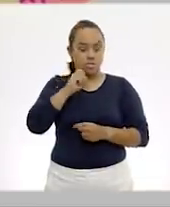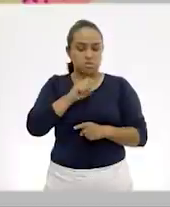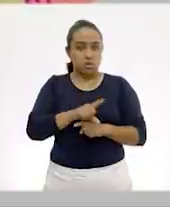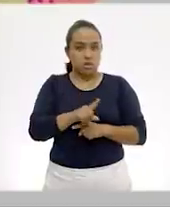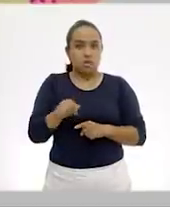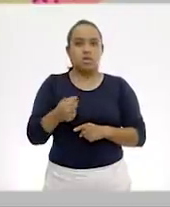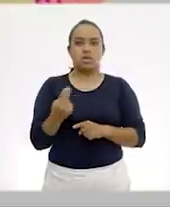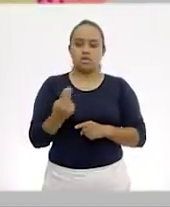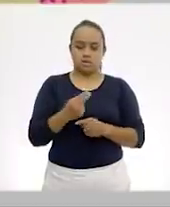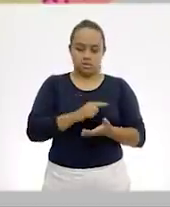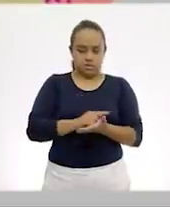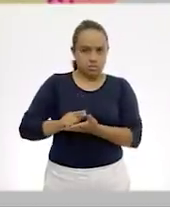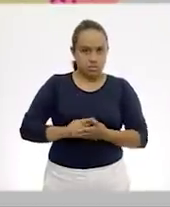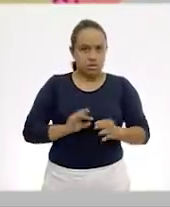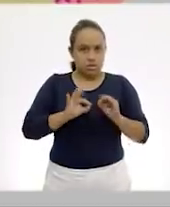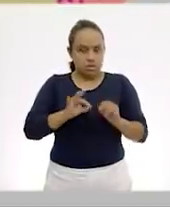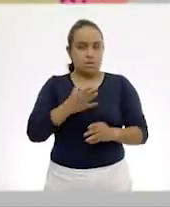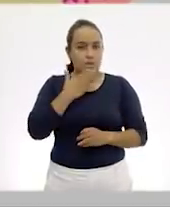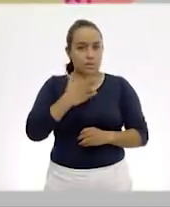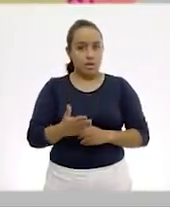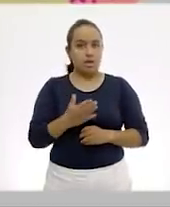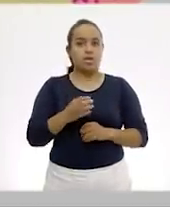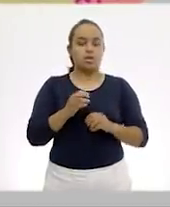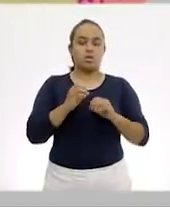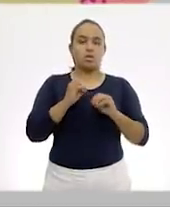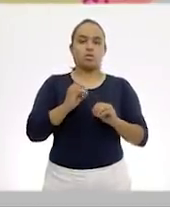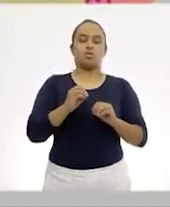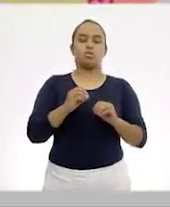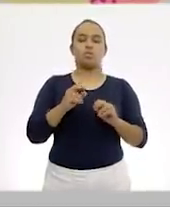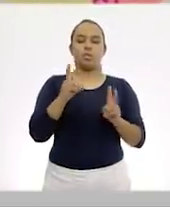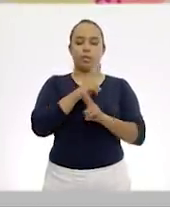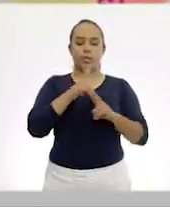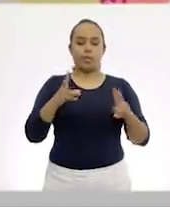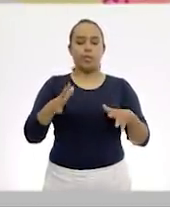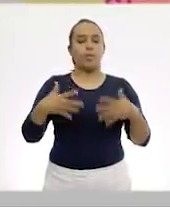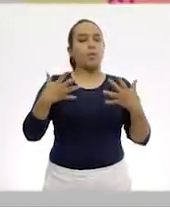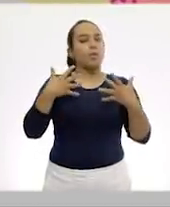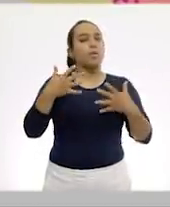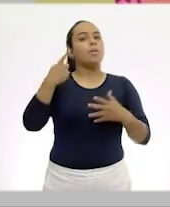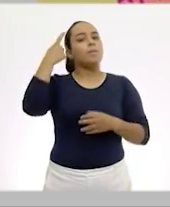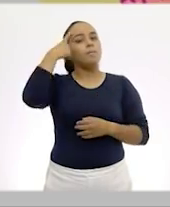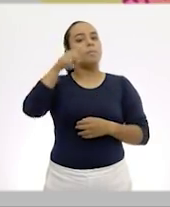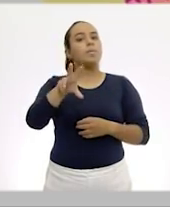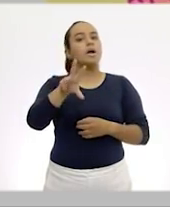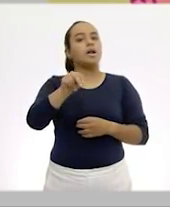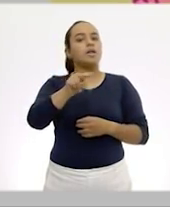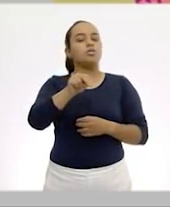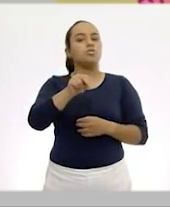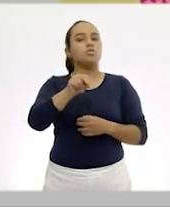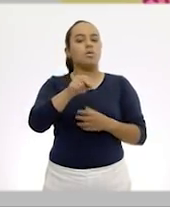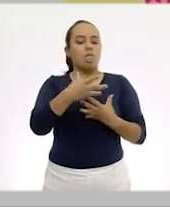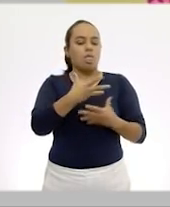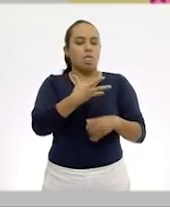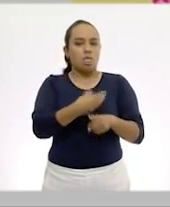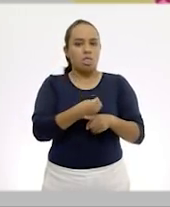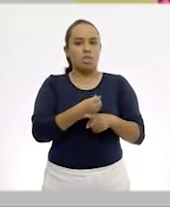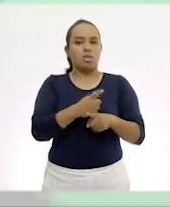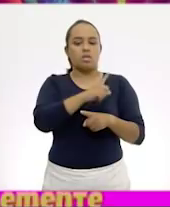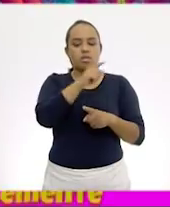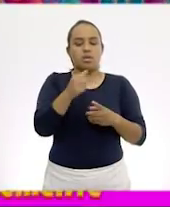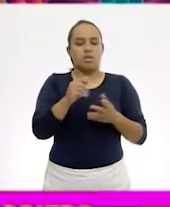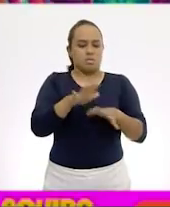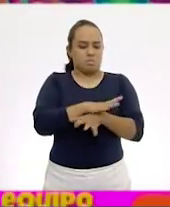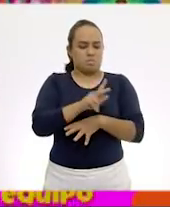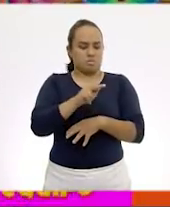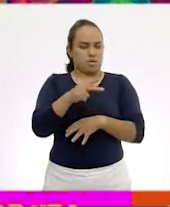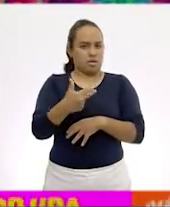necesitamos tener un aseo adecuado o un ambiente areado para que esto no interfiera con la no transpiración y cambios en el